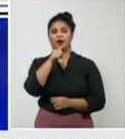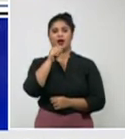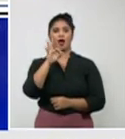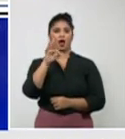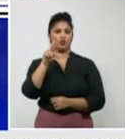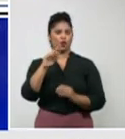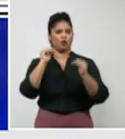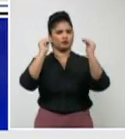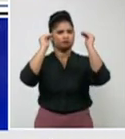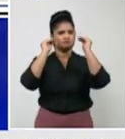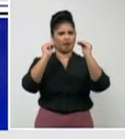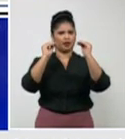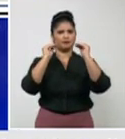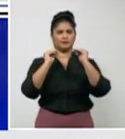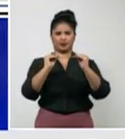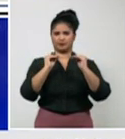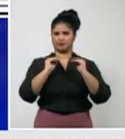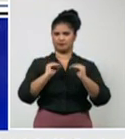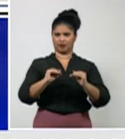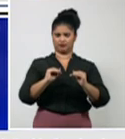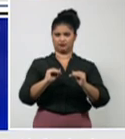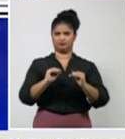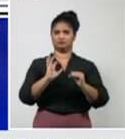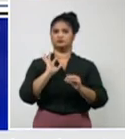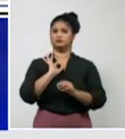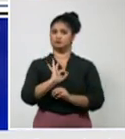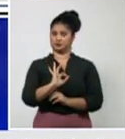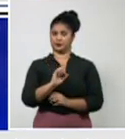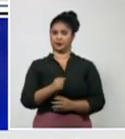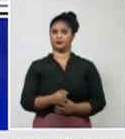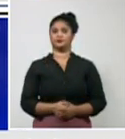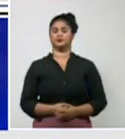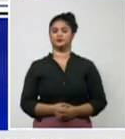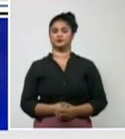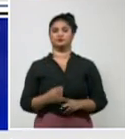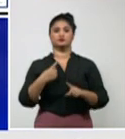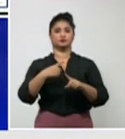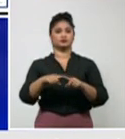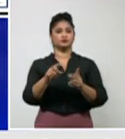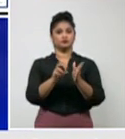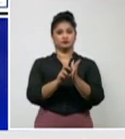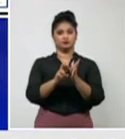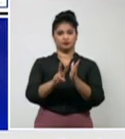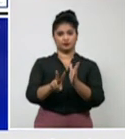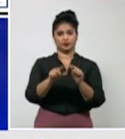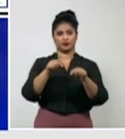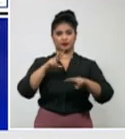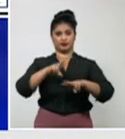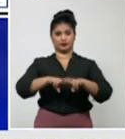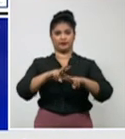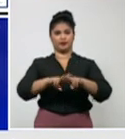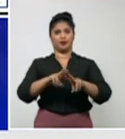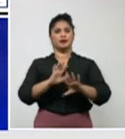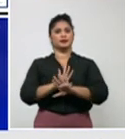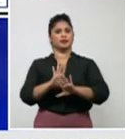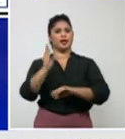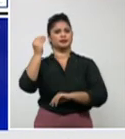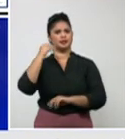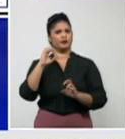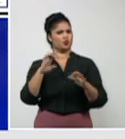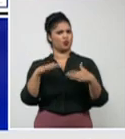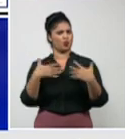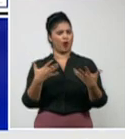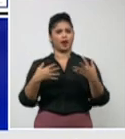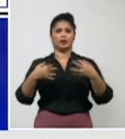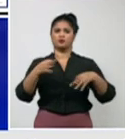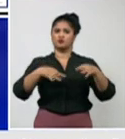Antonio, Niceto y Manuel Tame. La provincia de La Habana, que ya vimos de los municipios de mayor